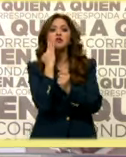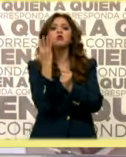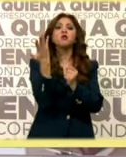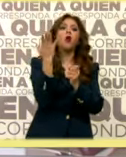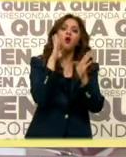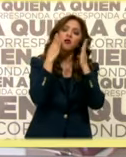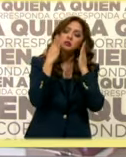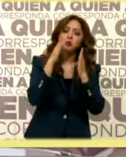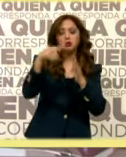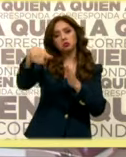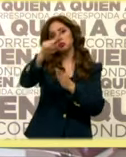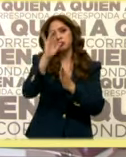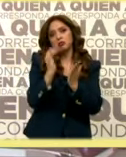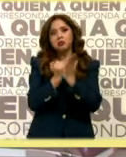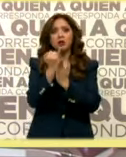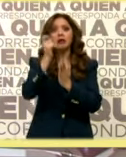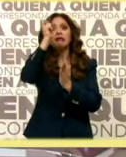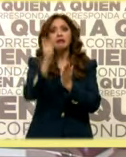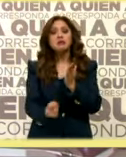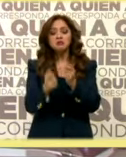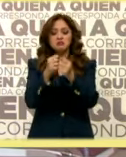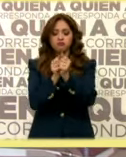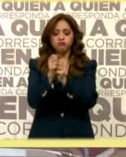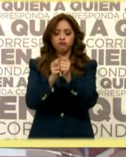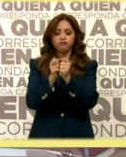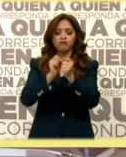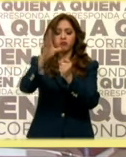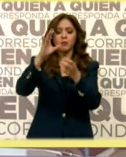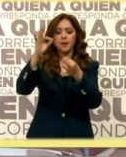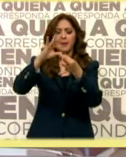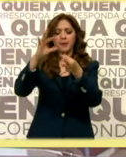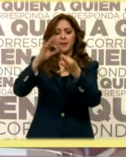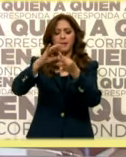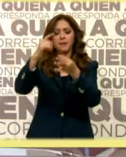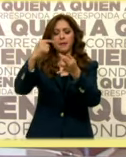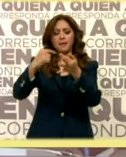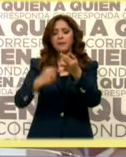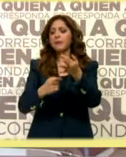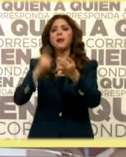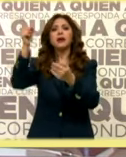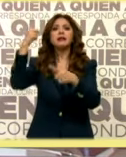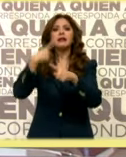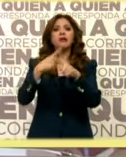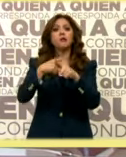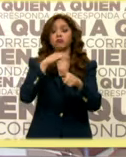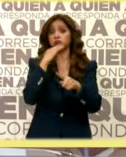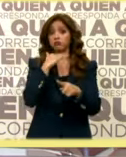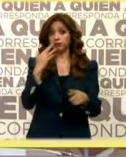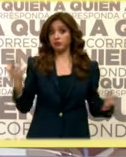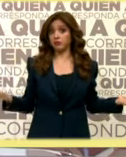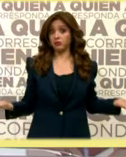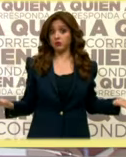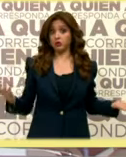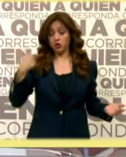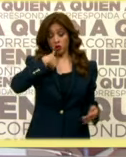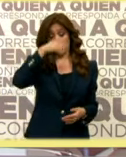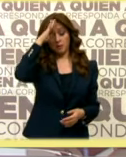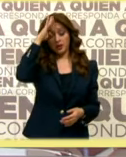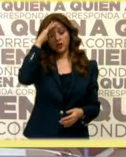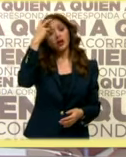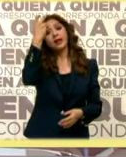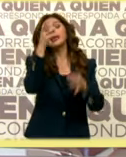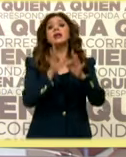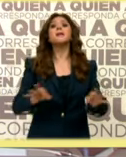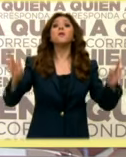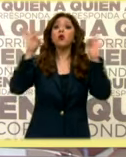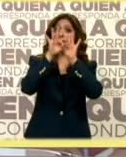Twitter, al Instagram y explica lo que está pasando. Yo creo que es una muy buena herramienta, pero